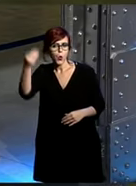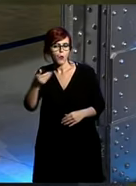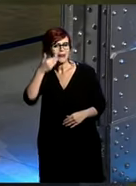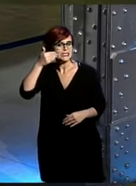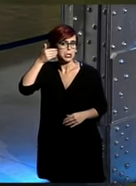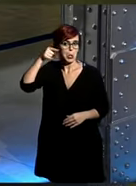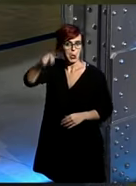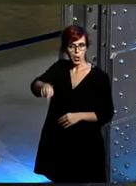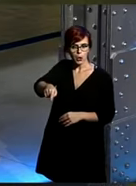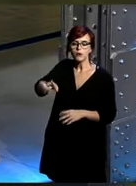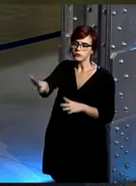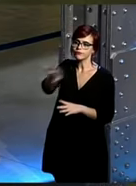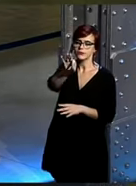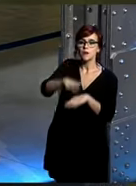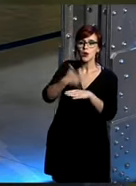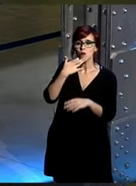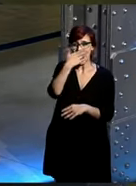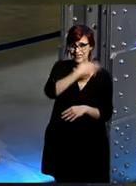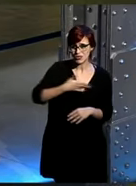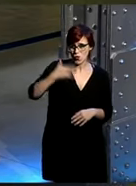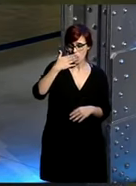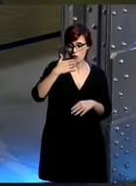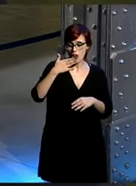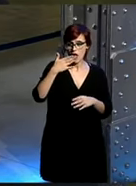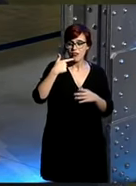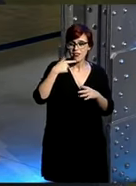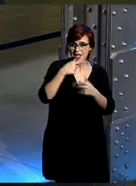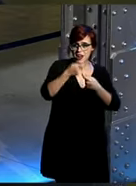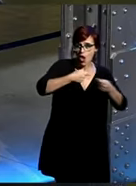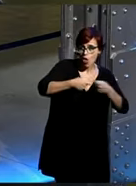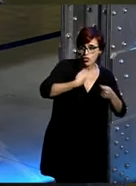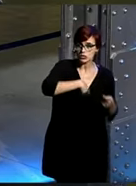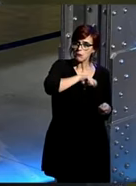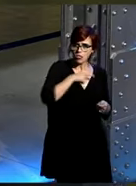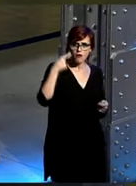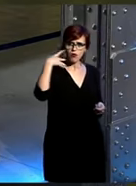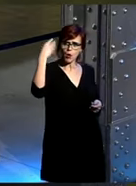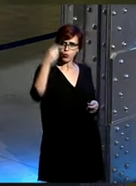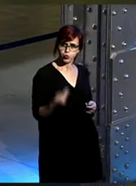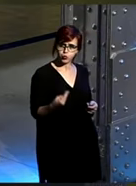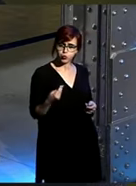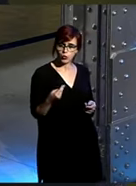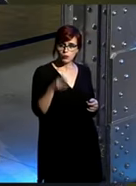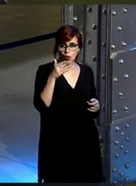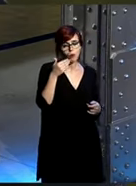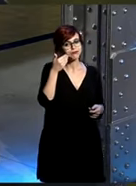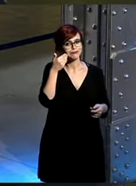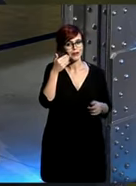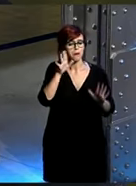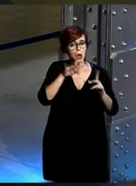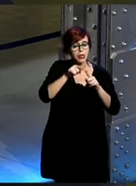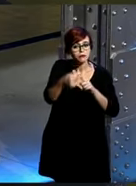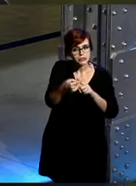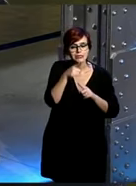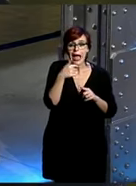diferente. De hecho, las escuelas de negocios en España tienen un gran prestigio y ahora sí tienen titulación académica en algunos de sus